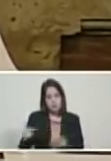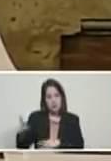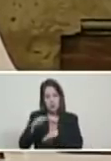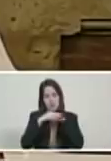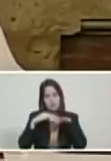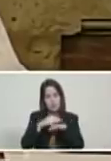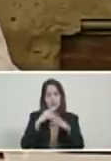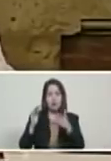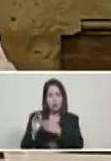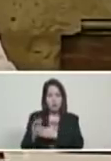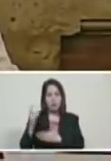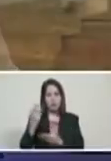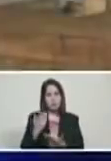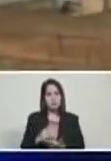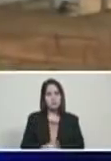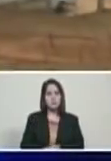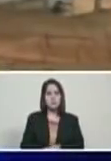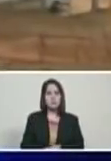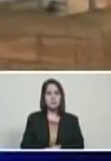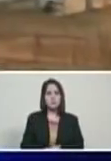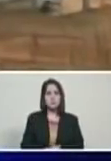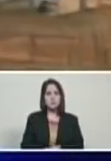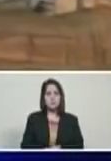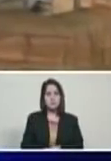compañero, Víctor Cano.